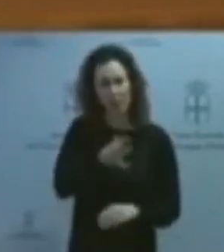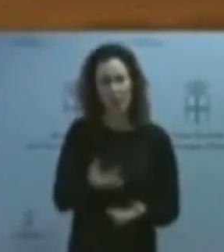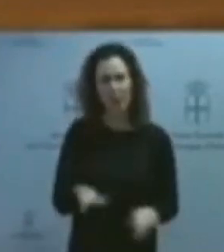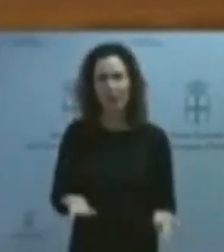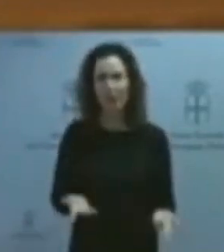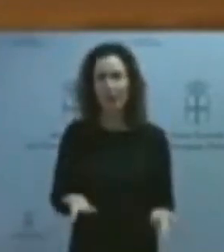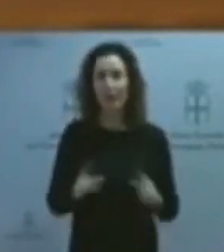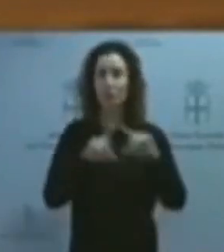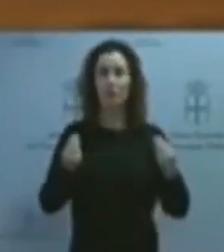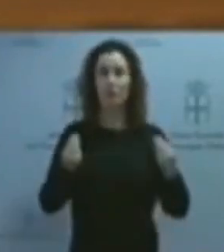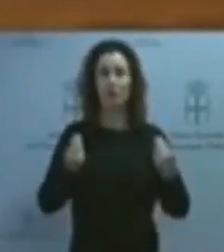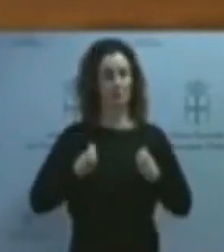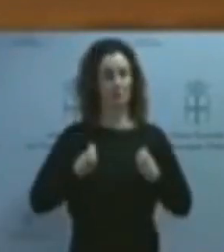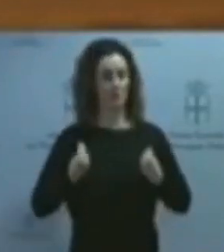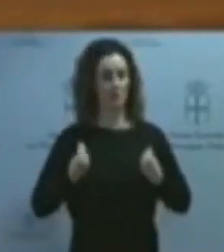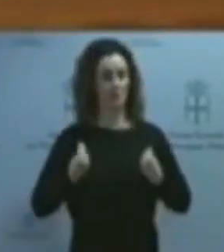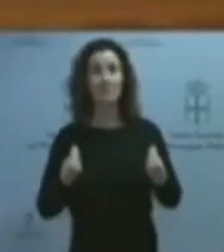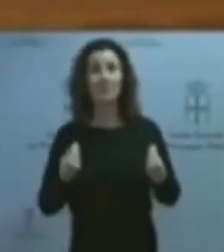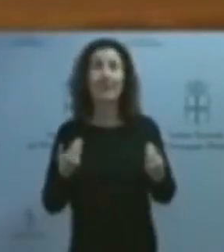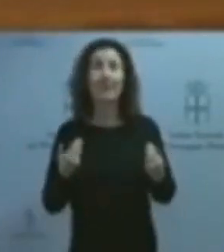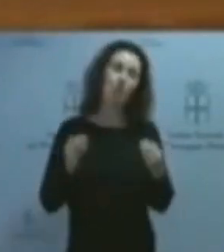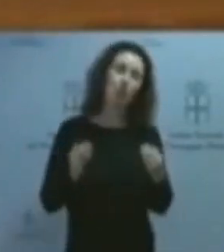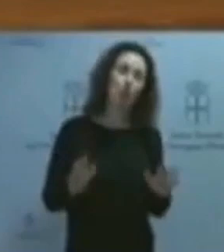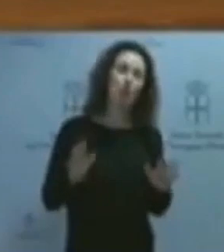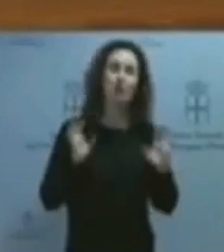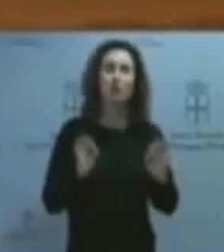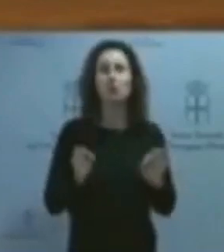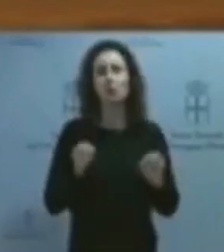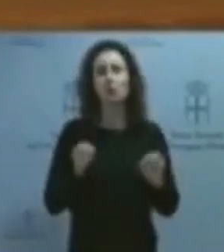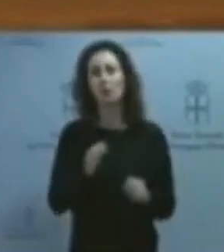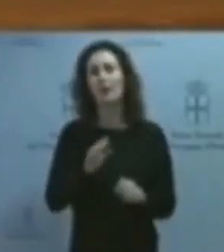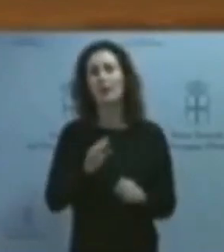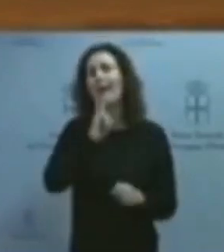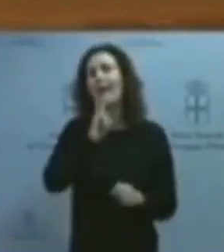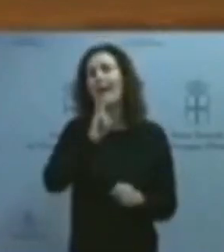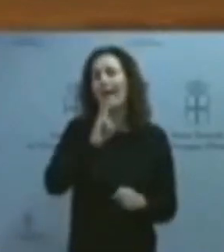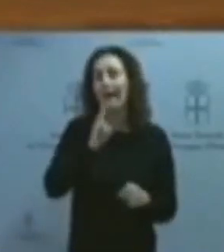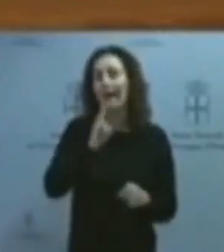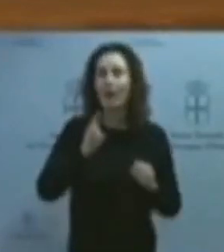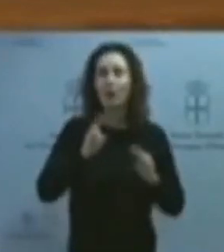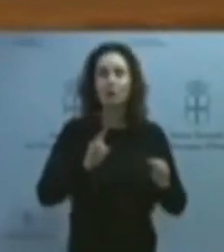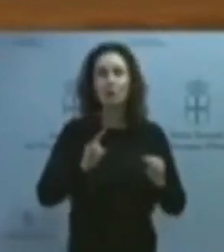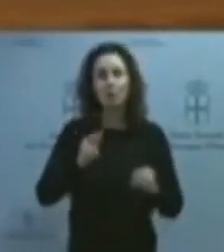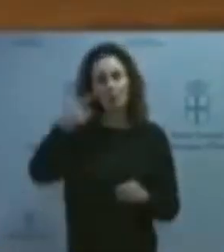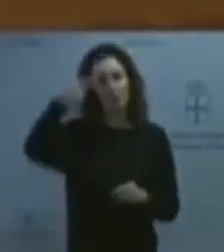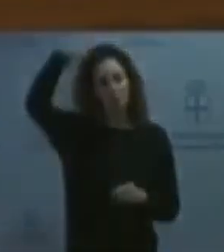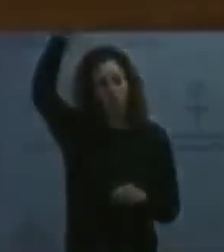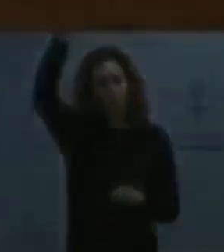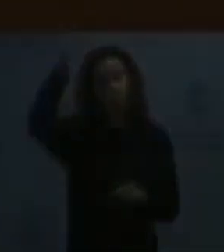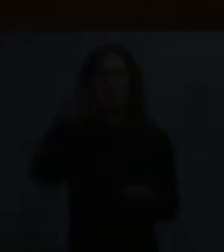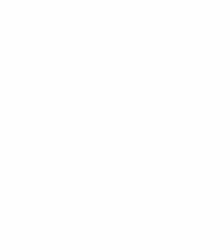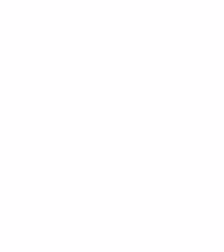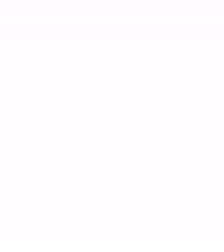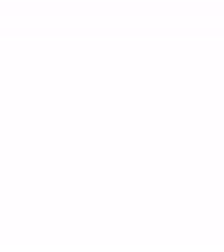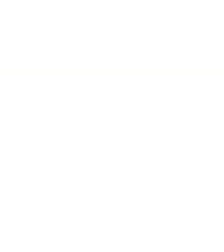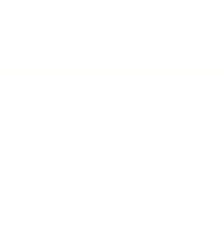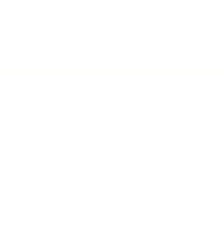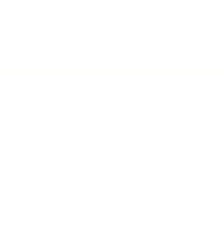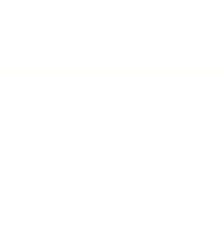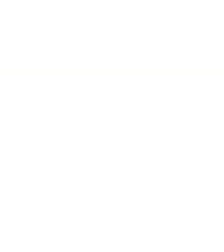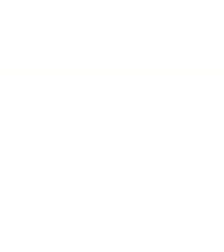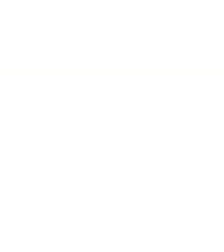ya con la montera picona, de nuestras tradiciones, y por eso quieren imponernos un BABLE de laboratorio, un BABLE que nunca se ha hablado.